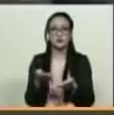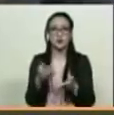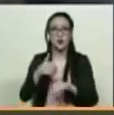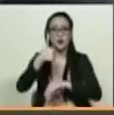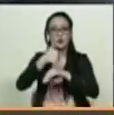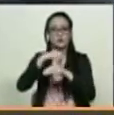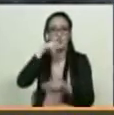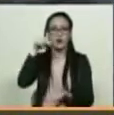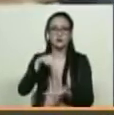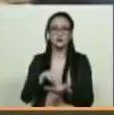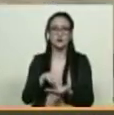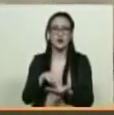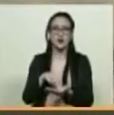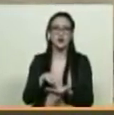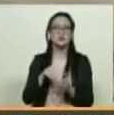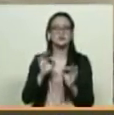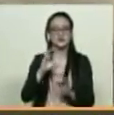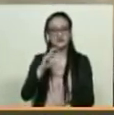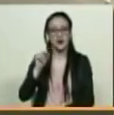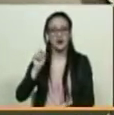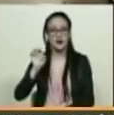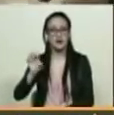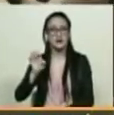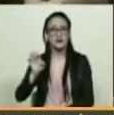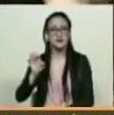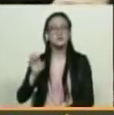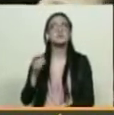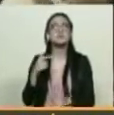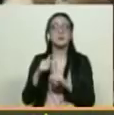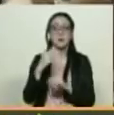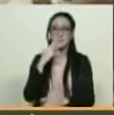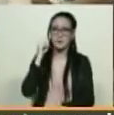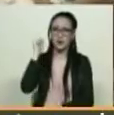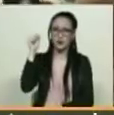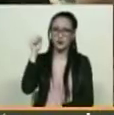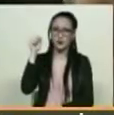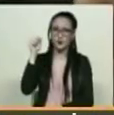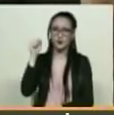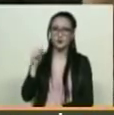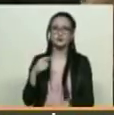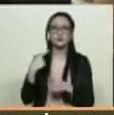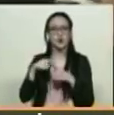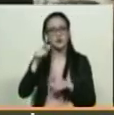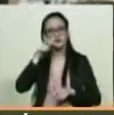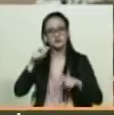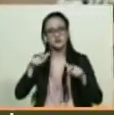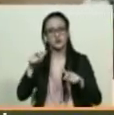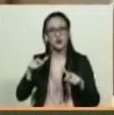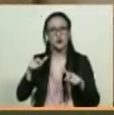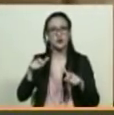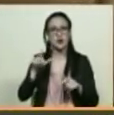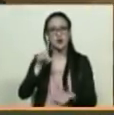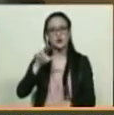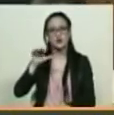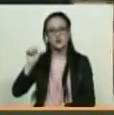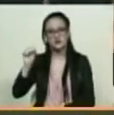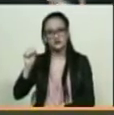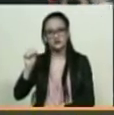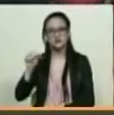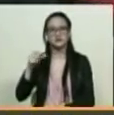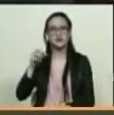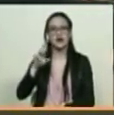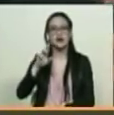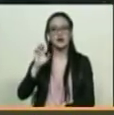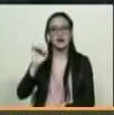Nacional Electoral, entre ellos Nicolás Maduro Moros, Francisco Osorio Visconti, Luis Alejandro Ratti,